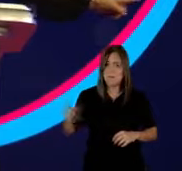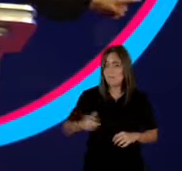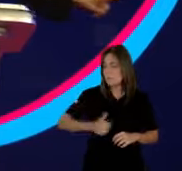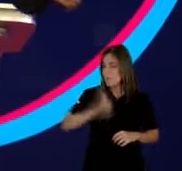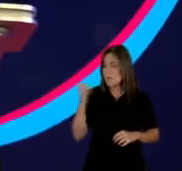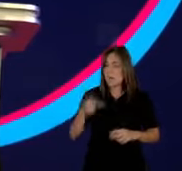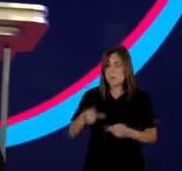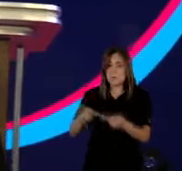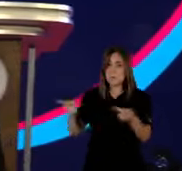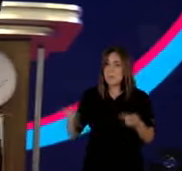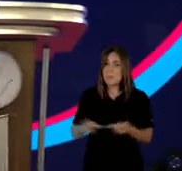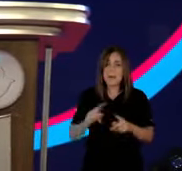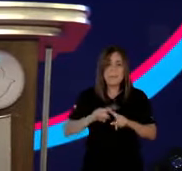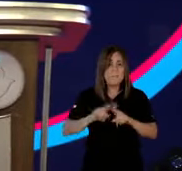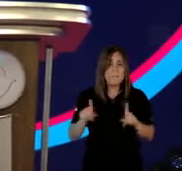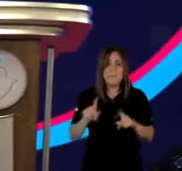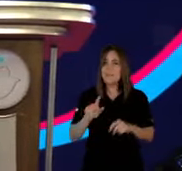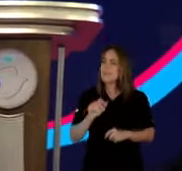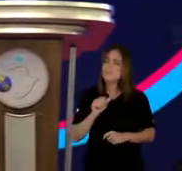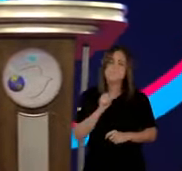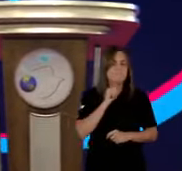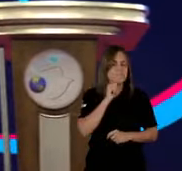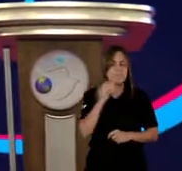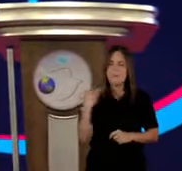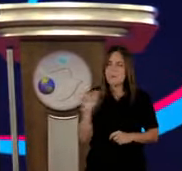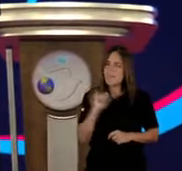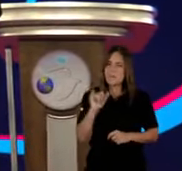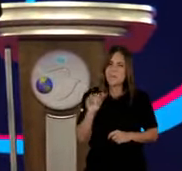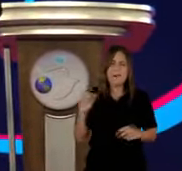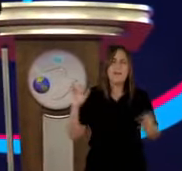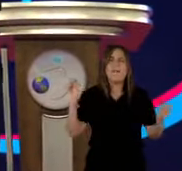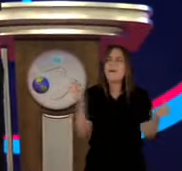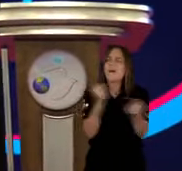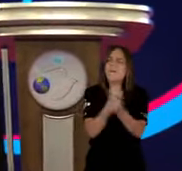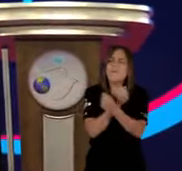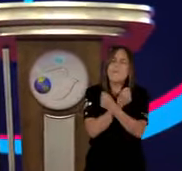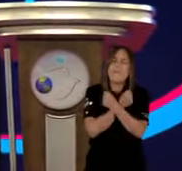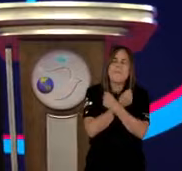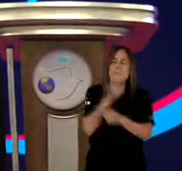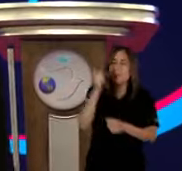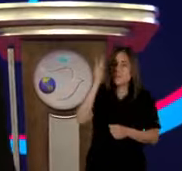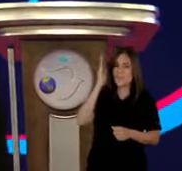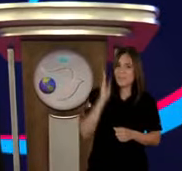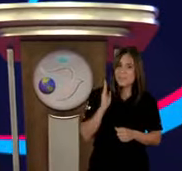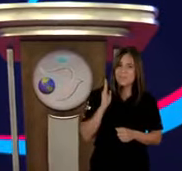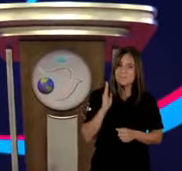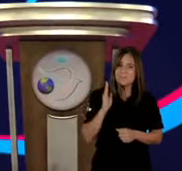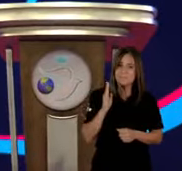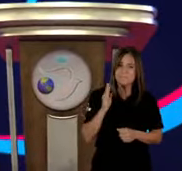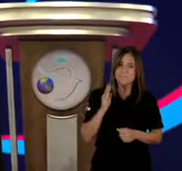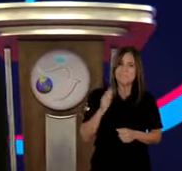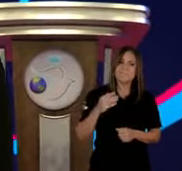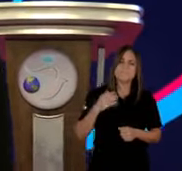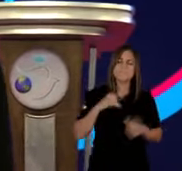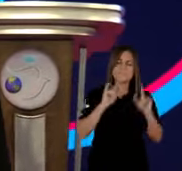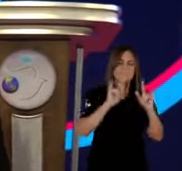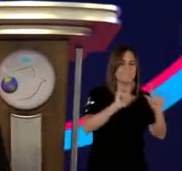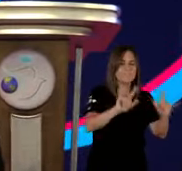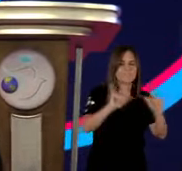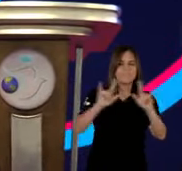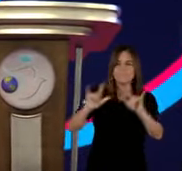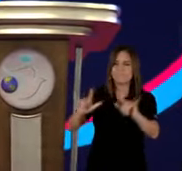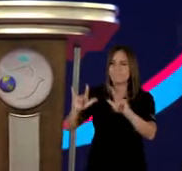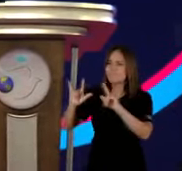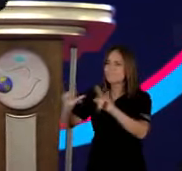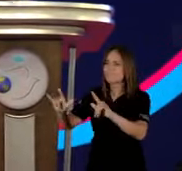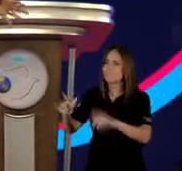no se compara con nada. Gracias, Señor. Les amamos, les amamos. Nosotros tenemos que amarnos